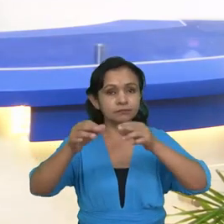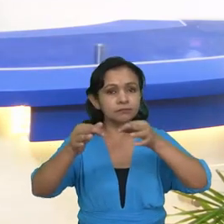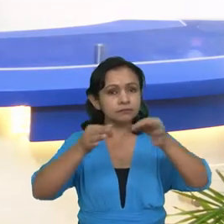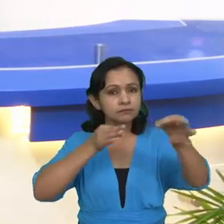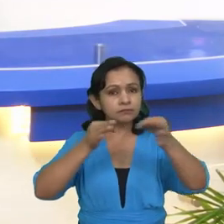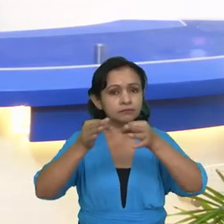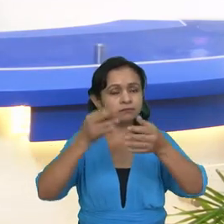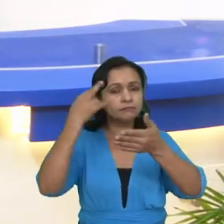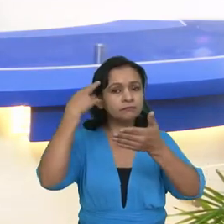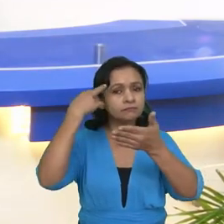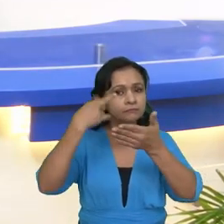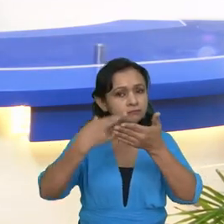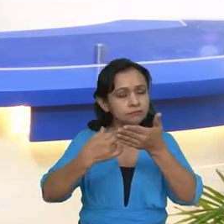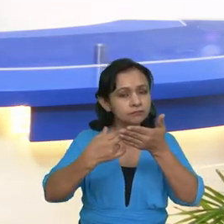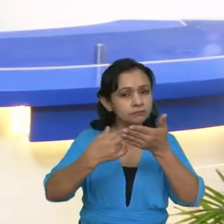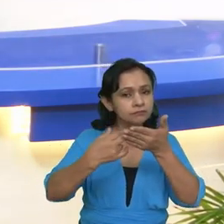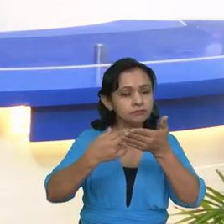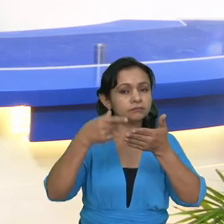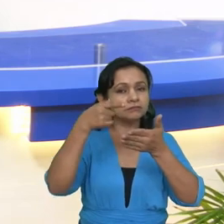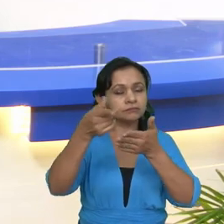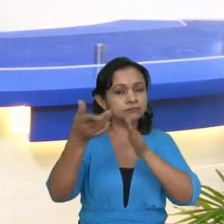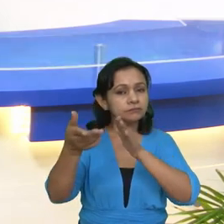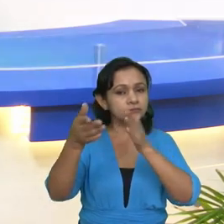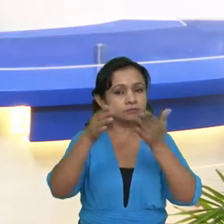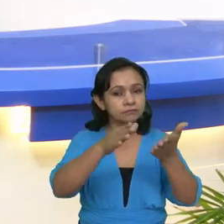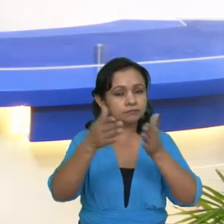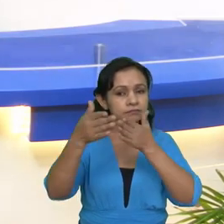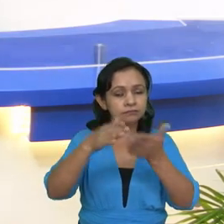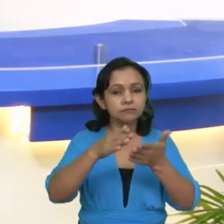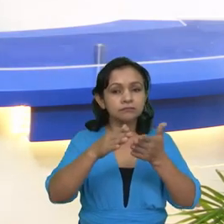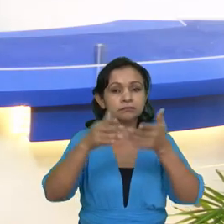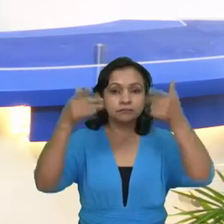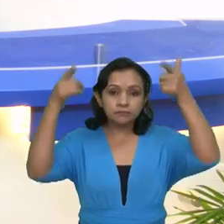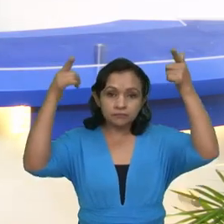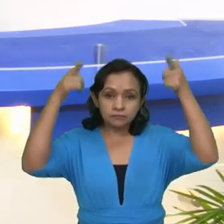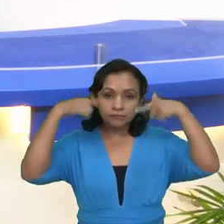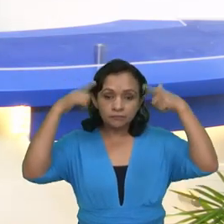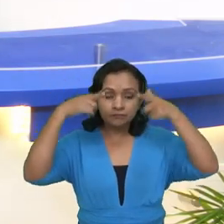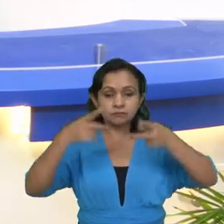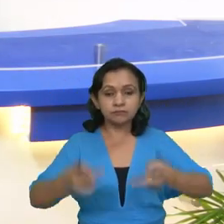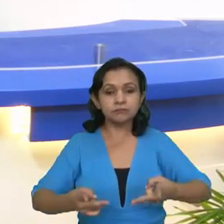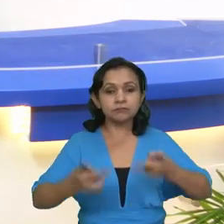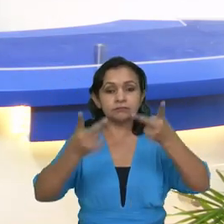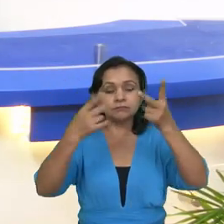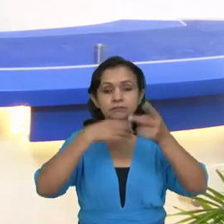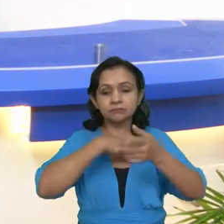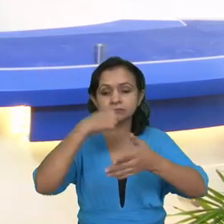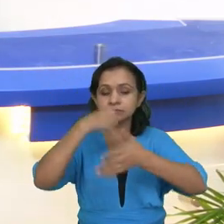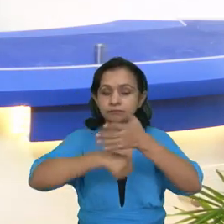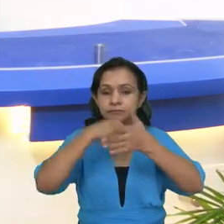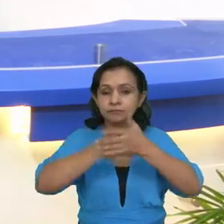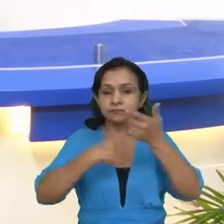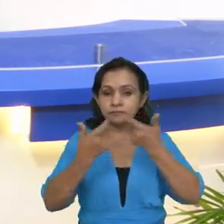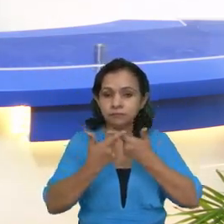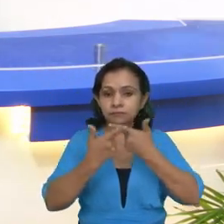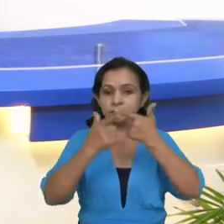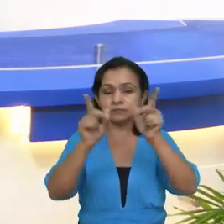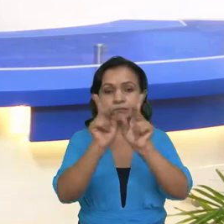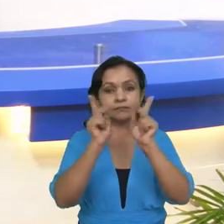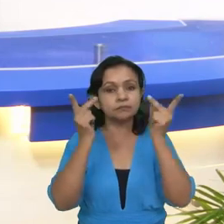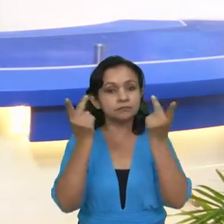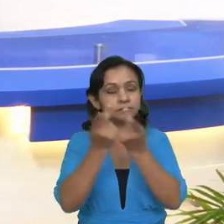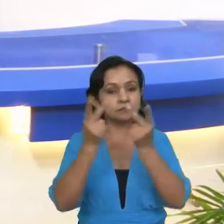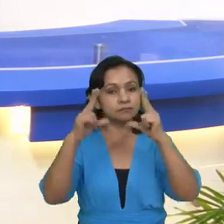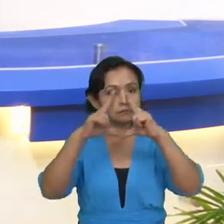una remembranza de la gesta histórica de los héroes y mártires de monimbó que ofrendaron sus vidas luchando por la libertad del pueblo de nicaragua